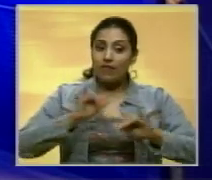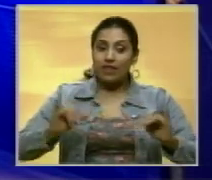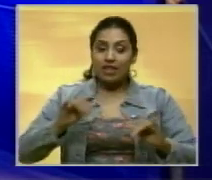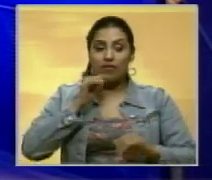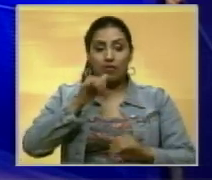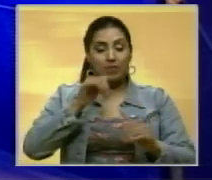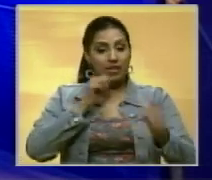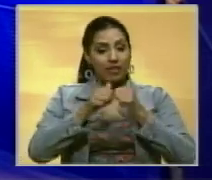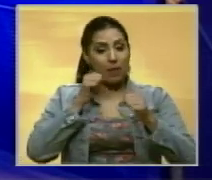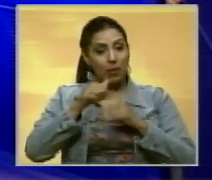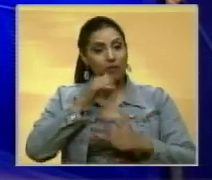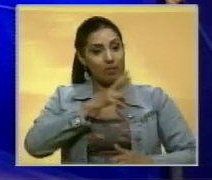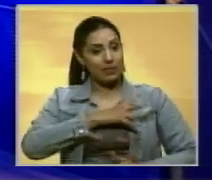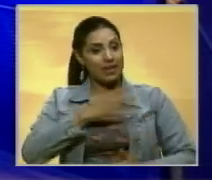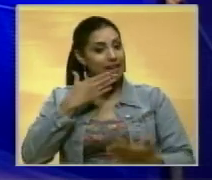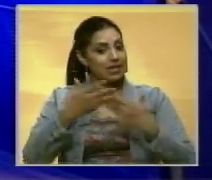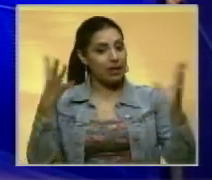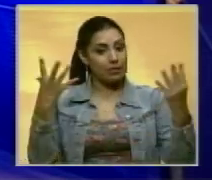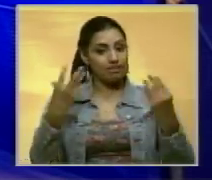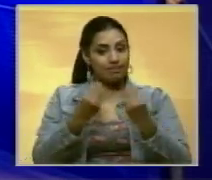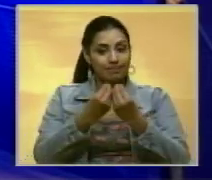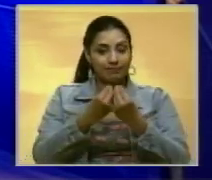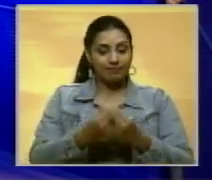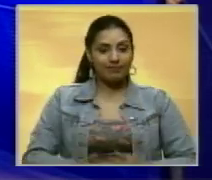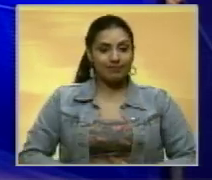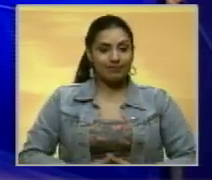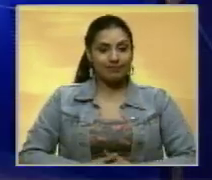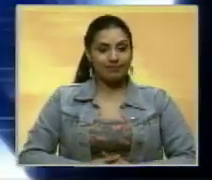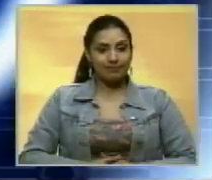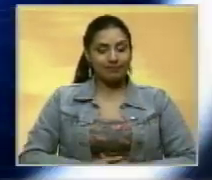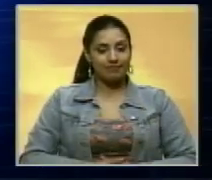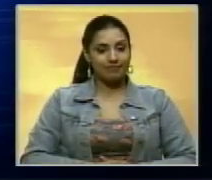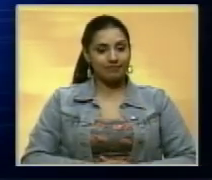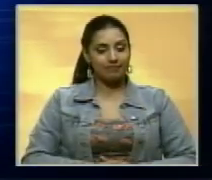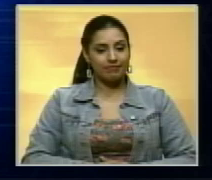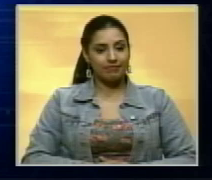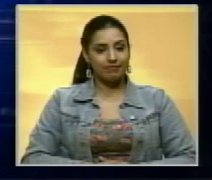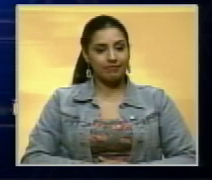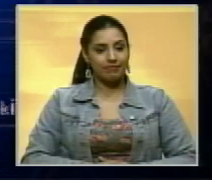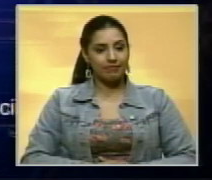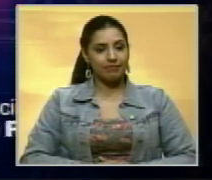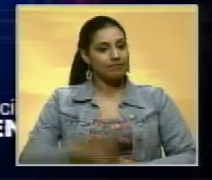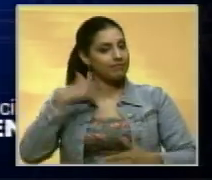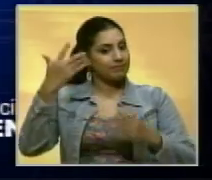información deportiva en Noticiero Venevisión. Gracias por su compañía.